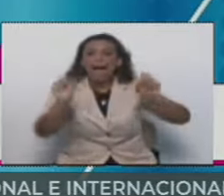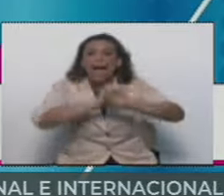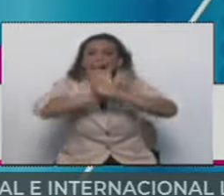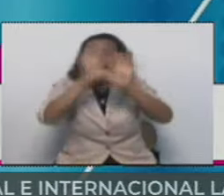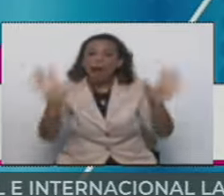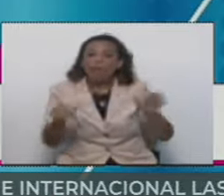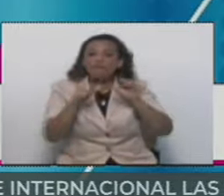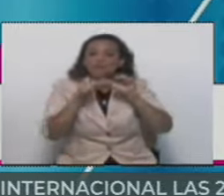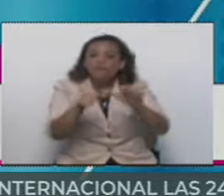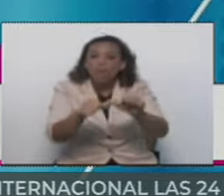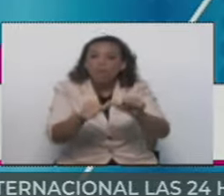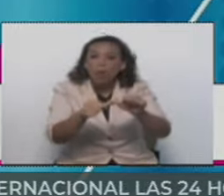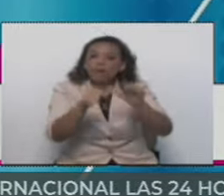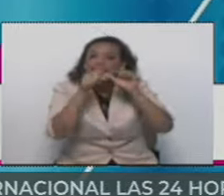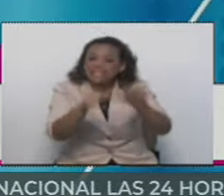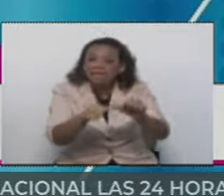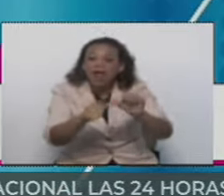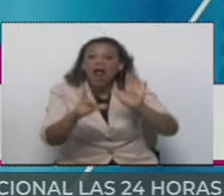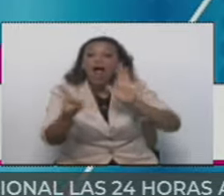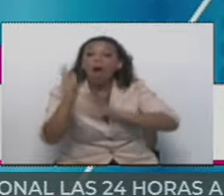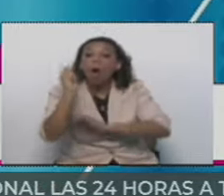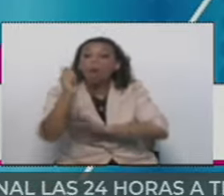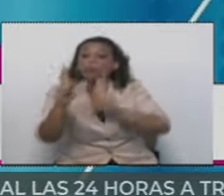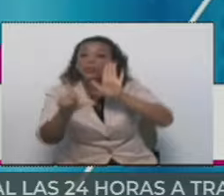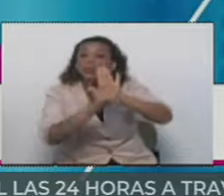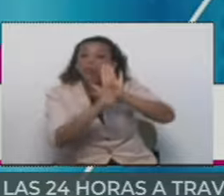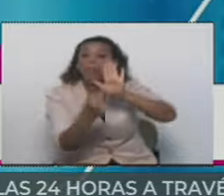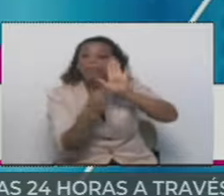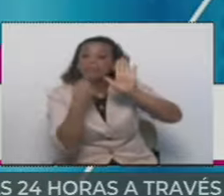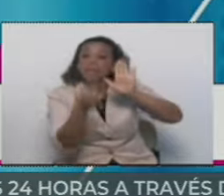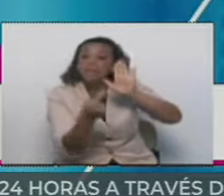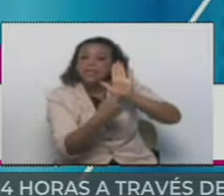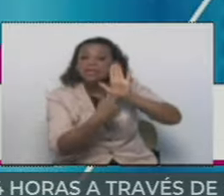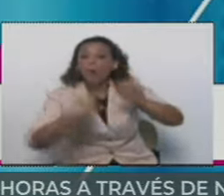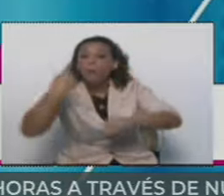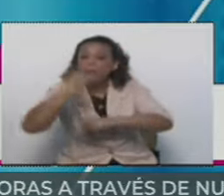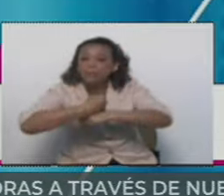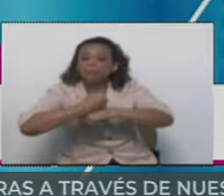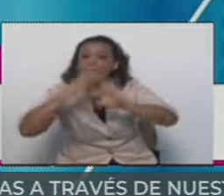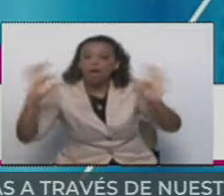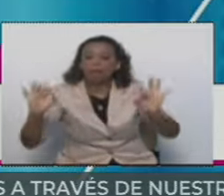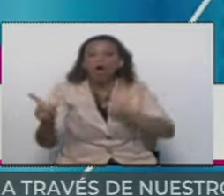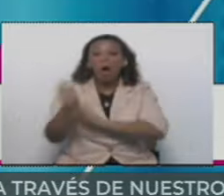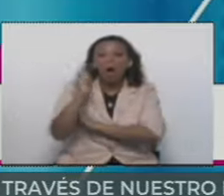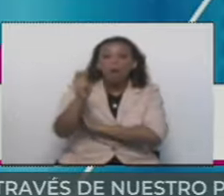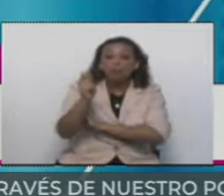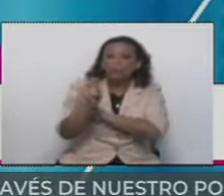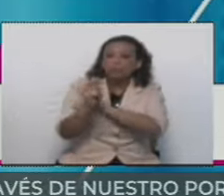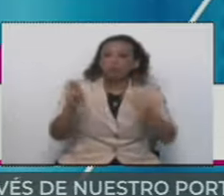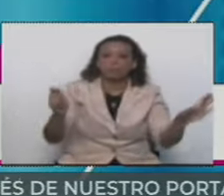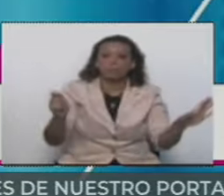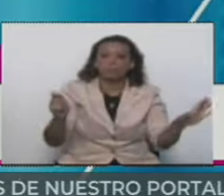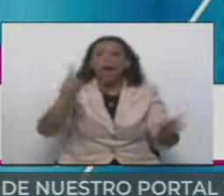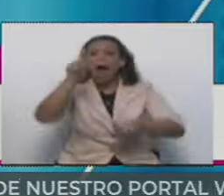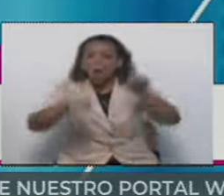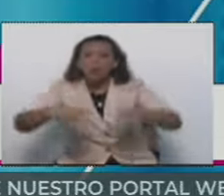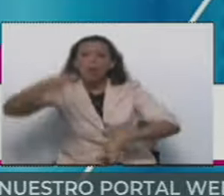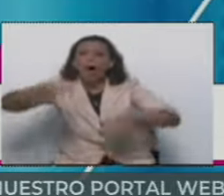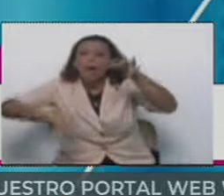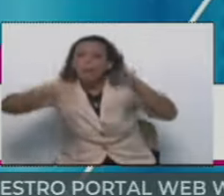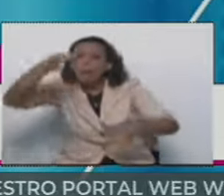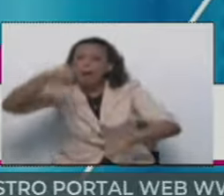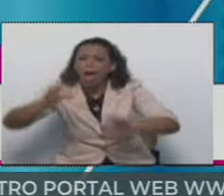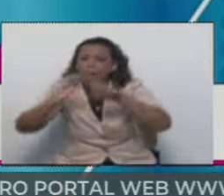fija. Fecha constitucional. Es un mandato constitucional. Llaman algunos abogados una